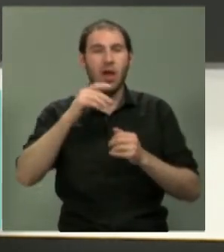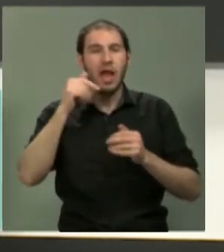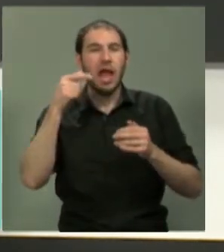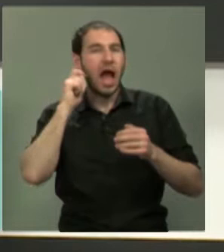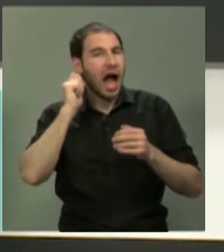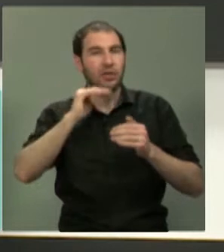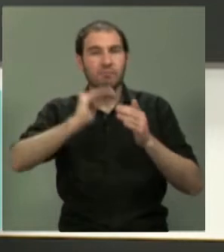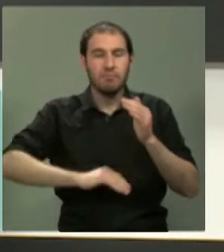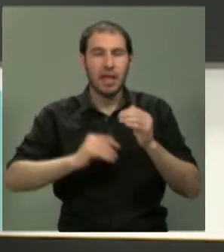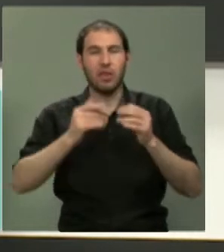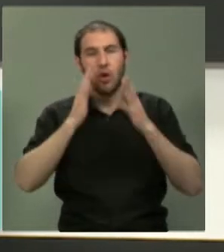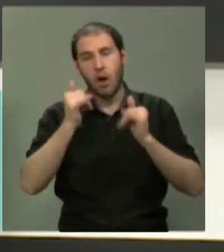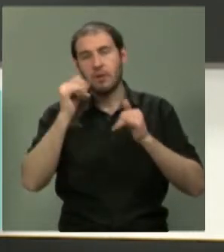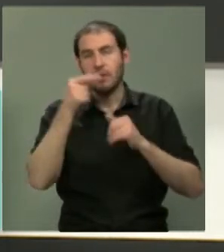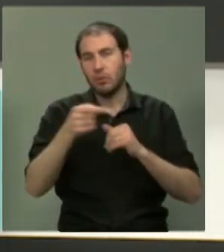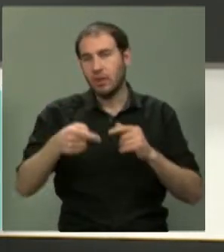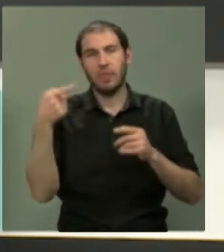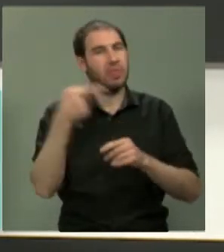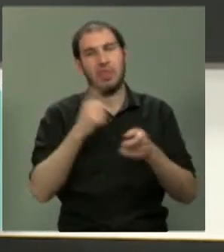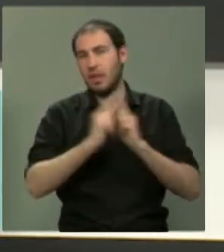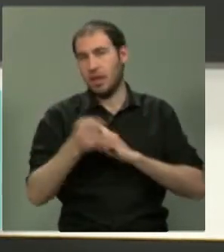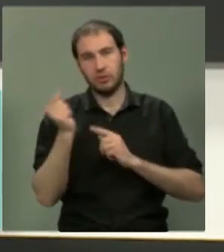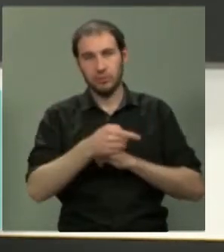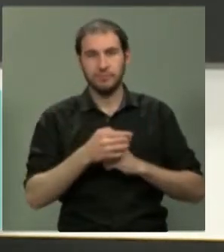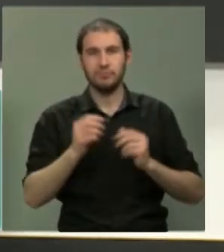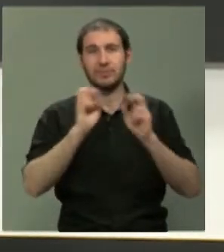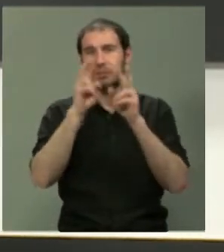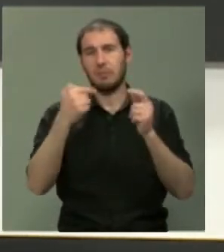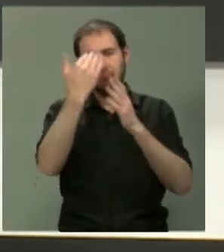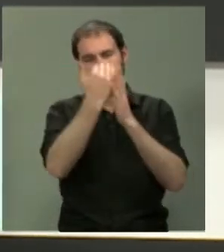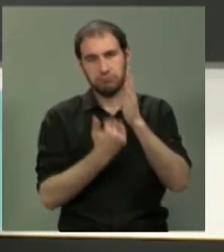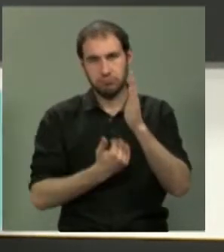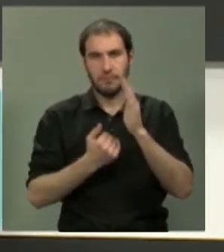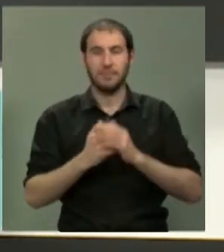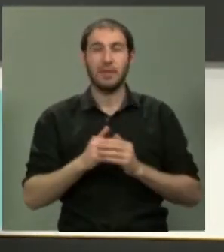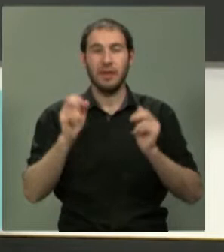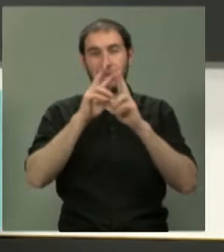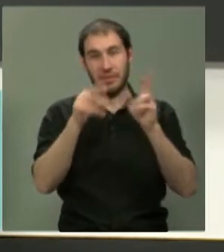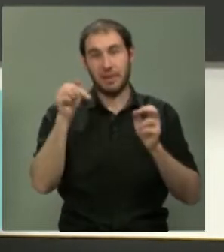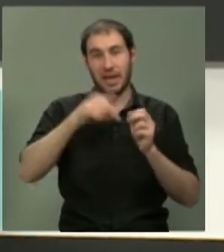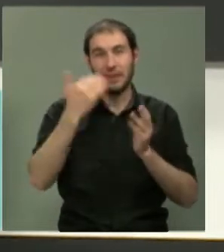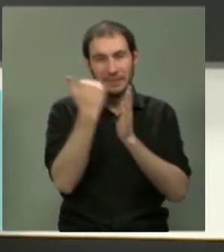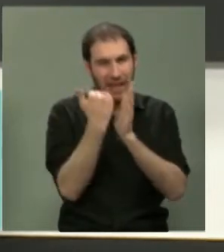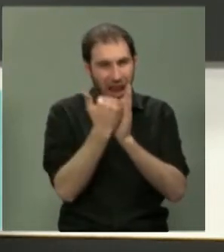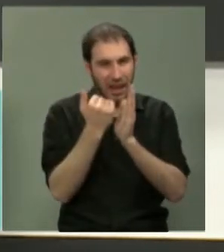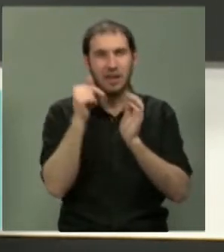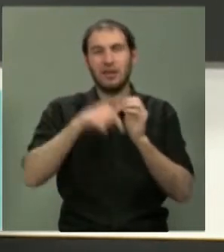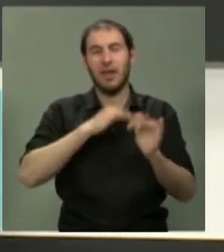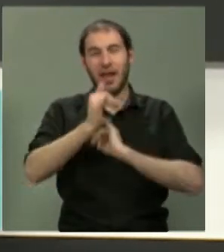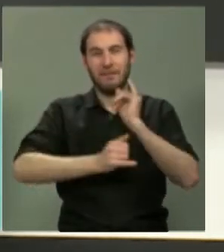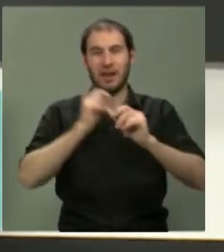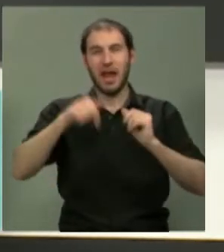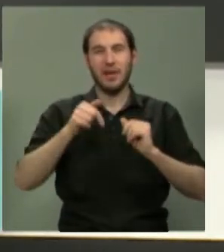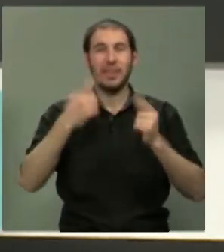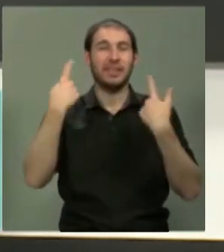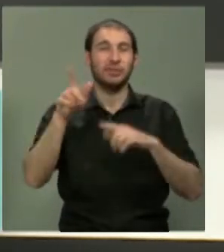implicados en los delitos y se los apunta directamente a ellos. Todos estos temas, este tema específicamente vamos a estar abordando hoy